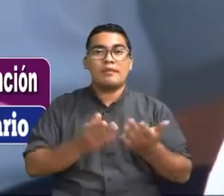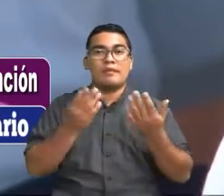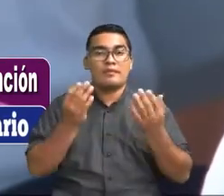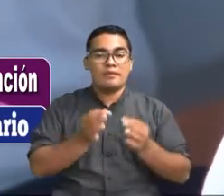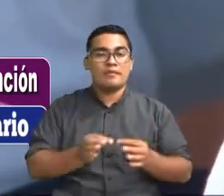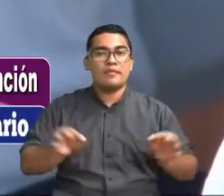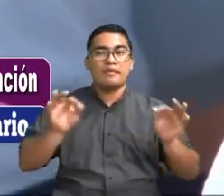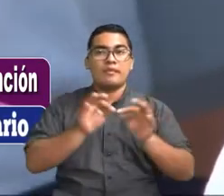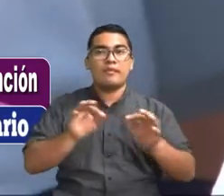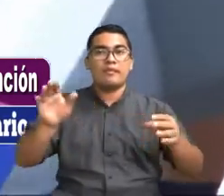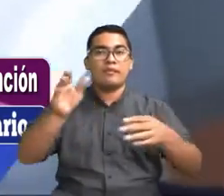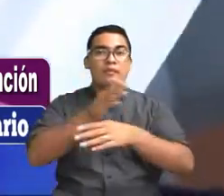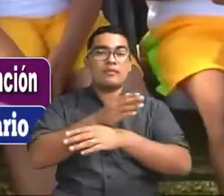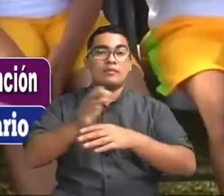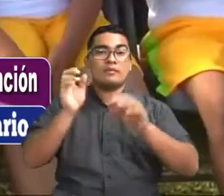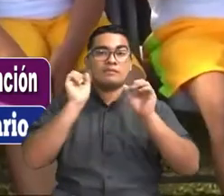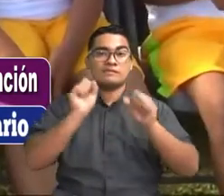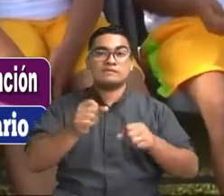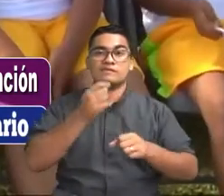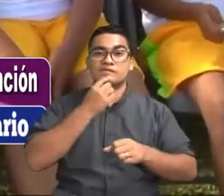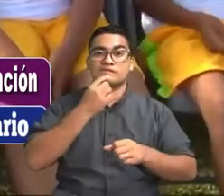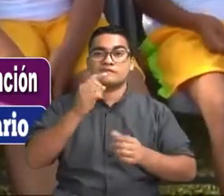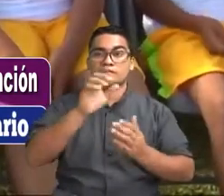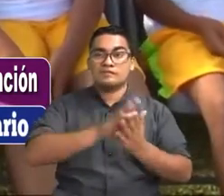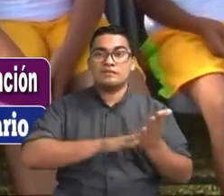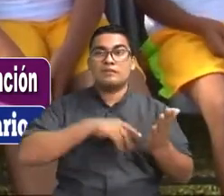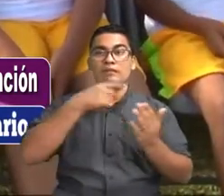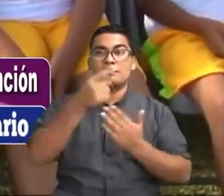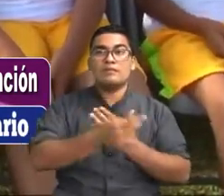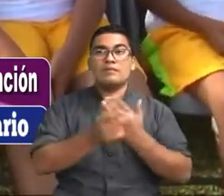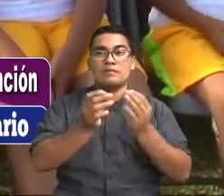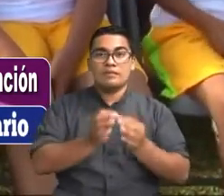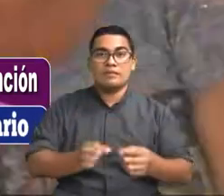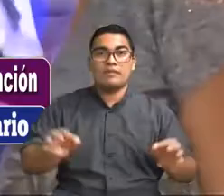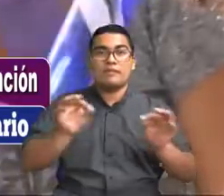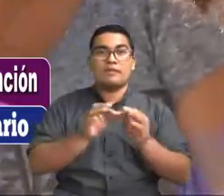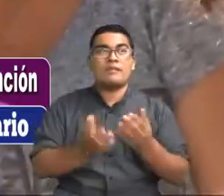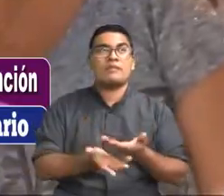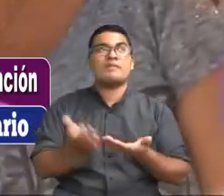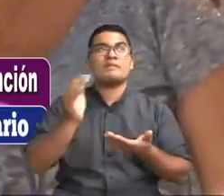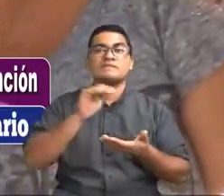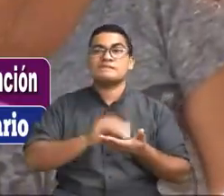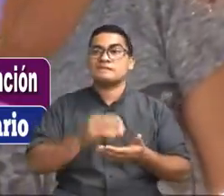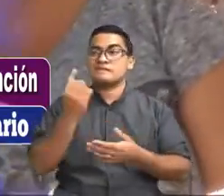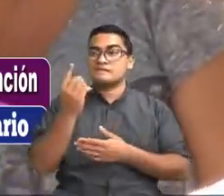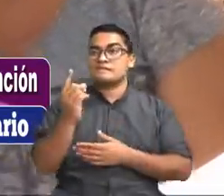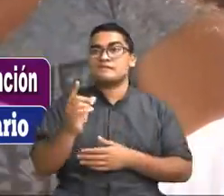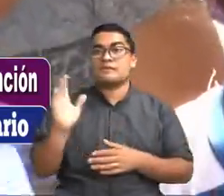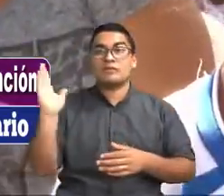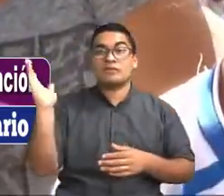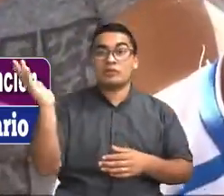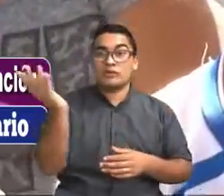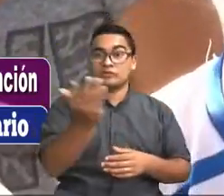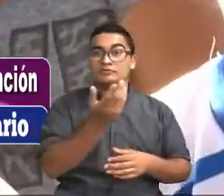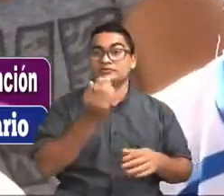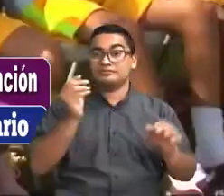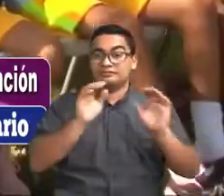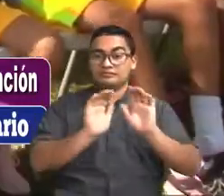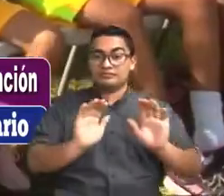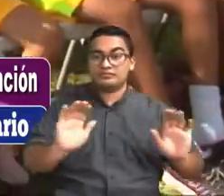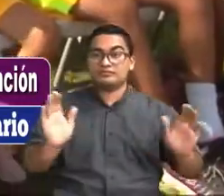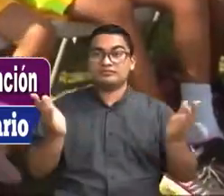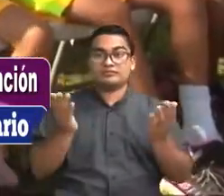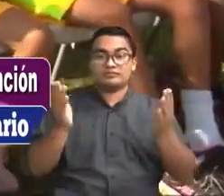esa información y ahora llegarle con programa. Okay. Es parte de esa restitución de derechos a todos los niños que se les han dotado, digamos,